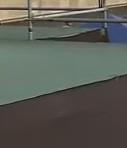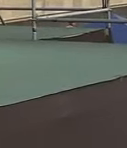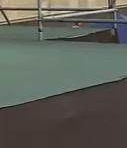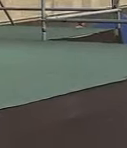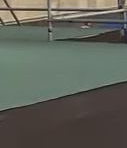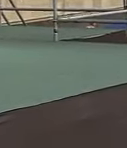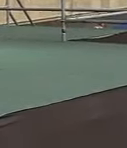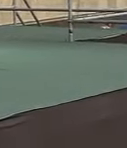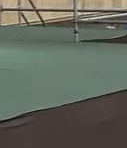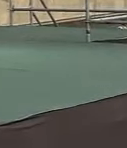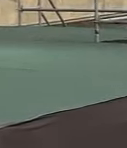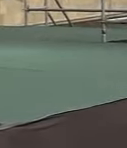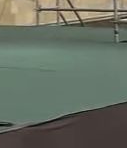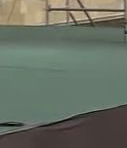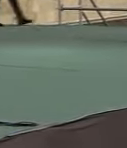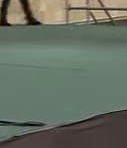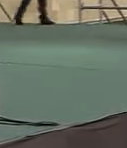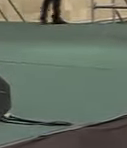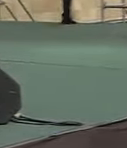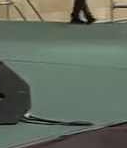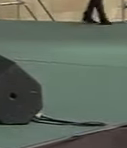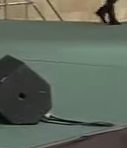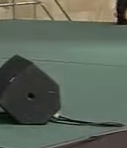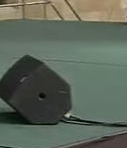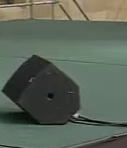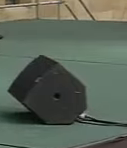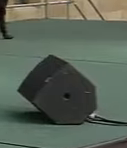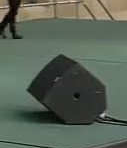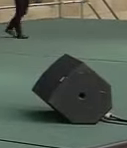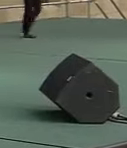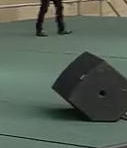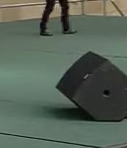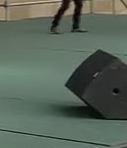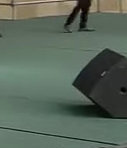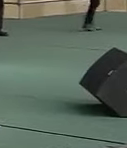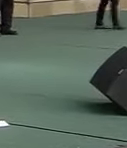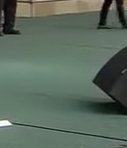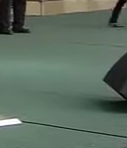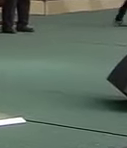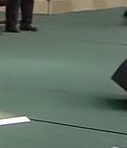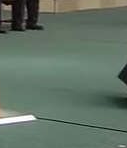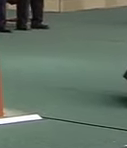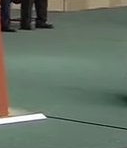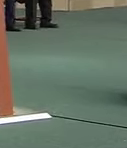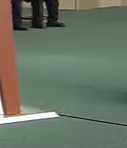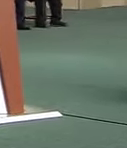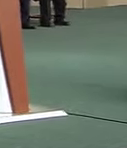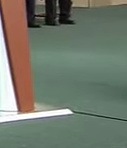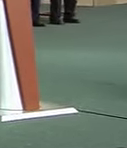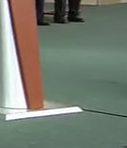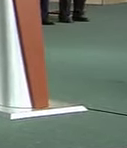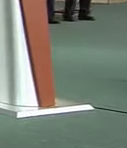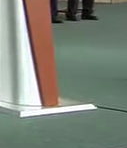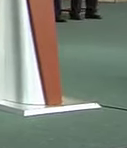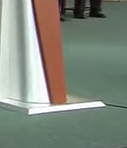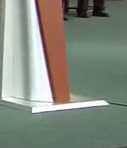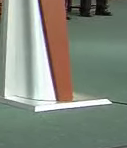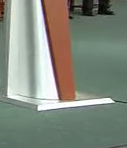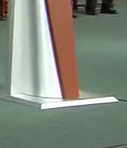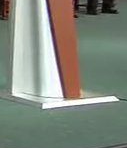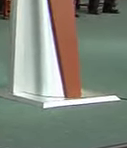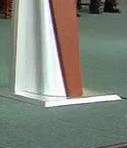de silencio para recordar a Carlos Payán Belver, que ayer falleció. Don Carlos fue el